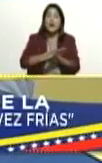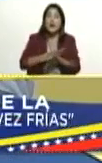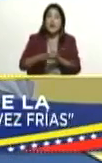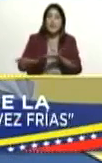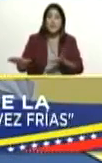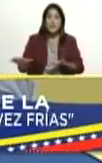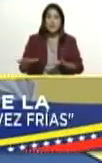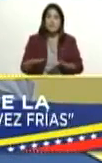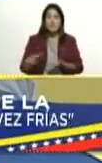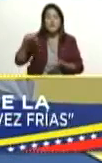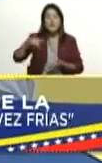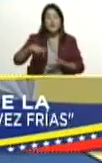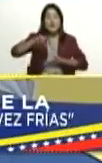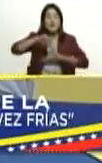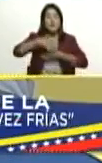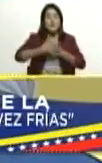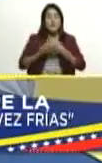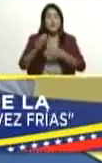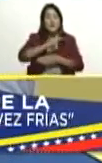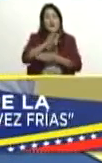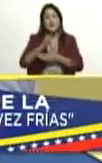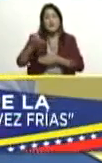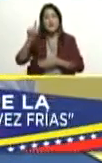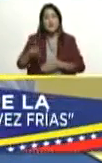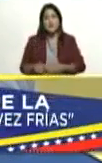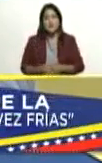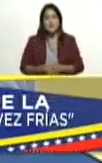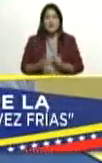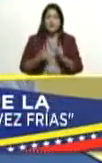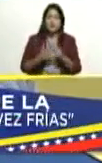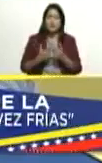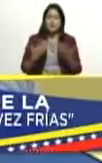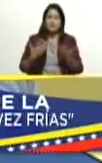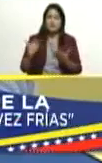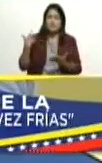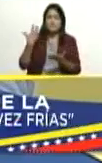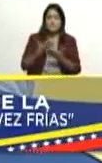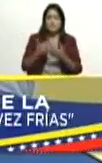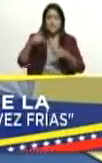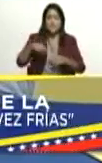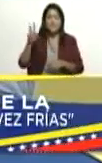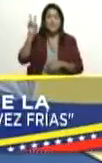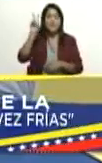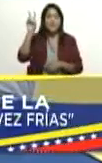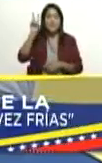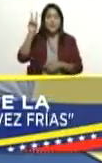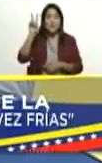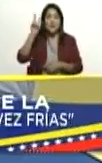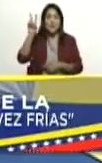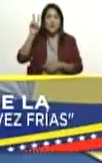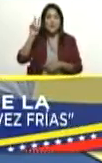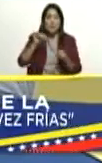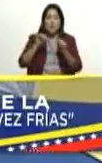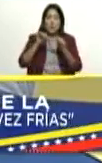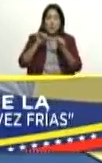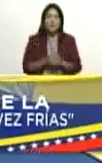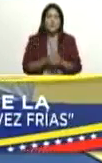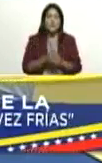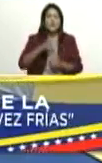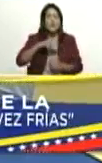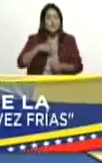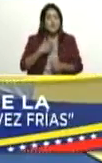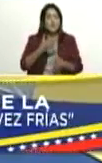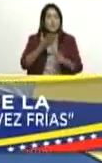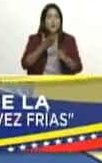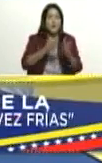pueblos de América Latina y el Caribe. Desde entonces nuestro país, Venezuela, avanza con la voluntad